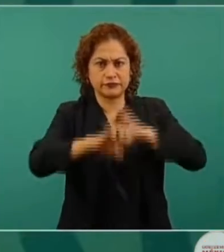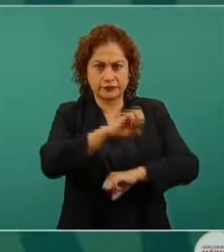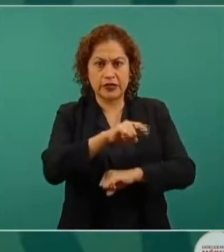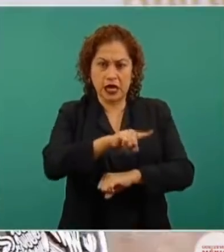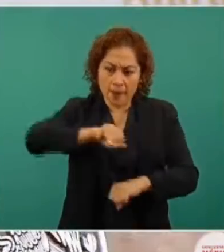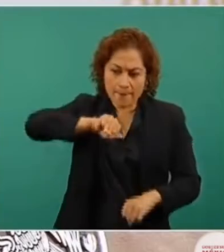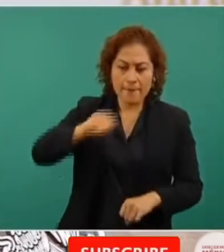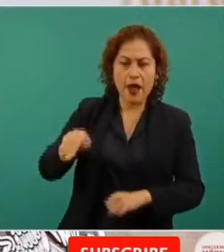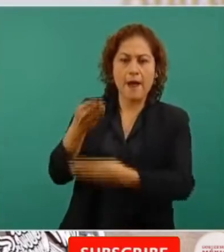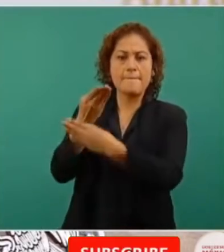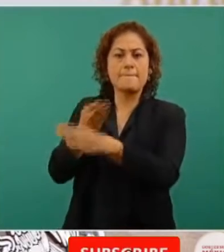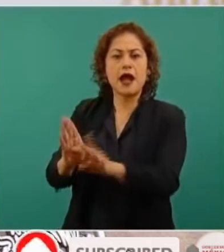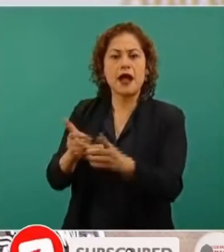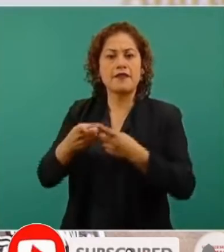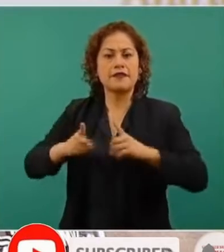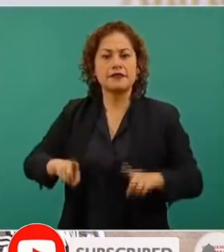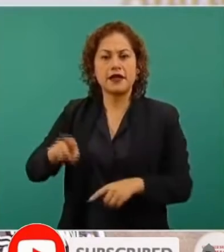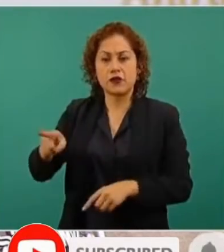desarrollo, a las AFORES